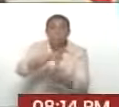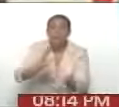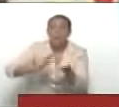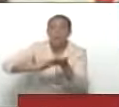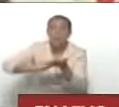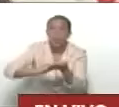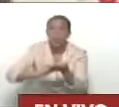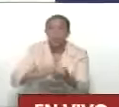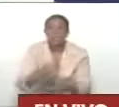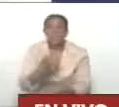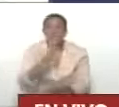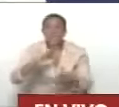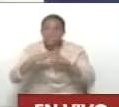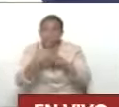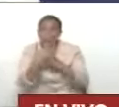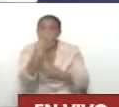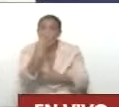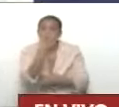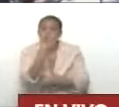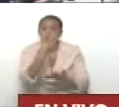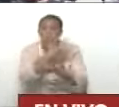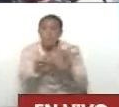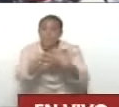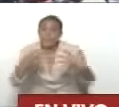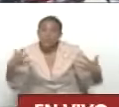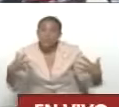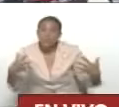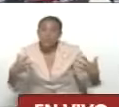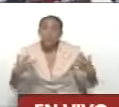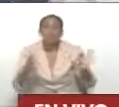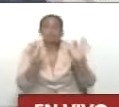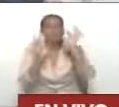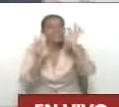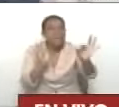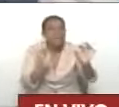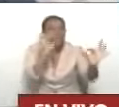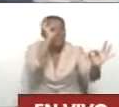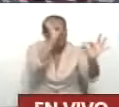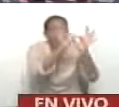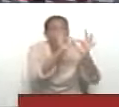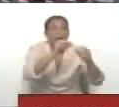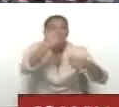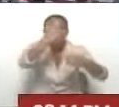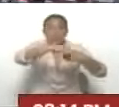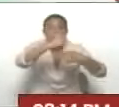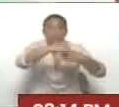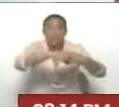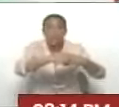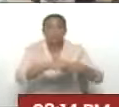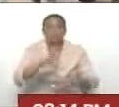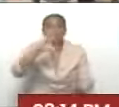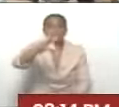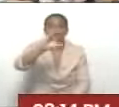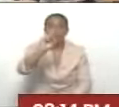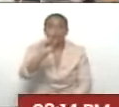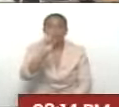número 4 millones cae precisamente en el estado Zulia. En Cabima, Jocelyn.